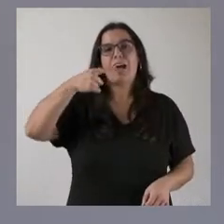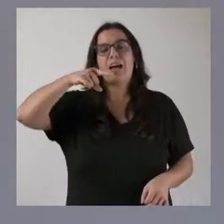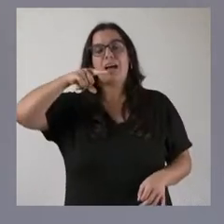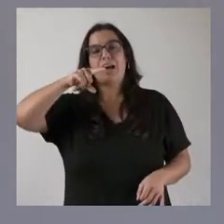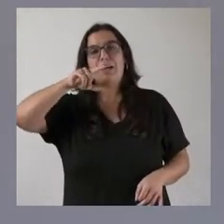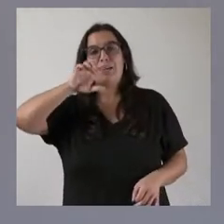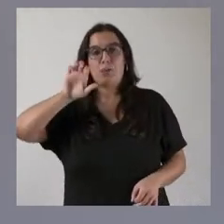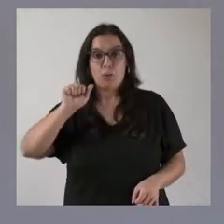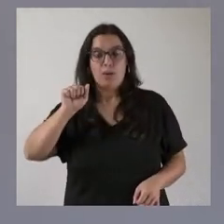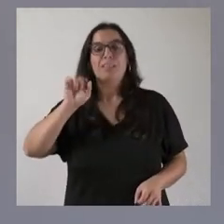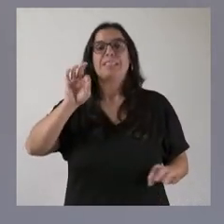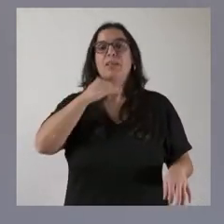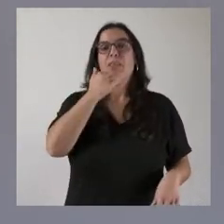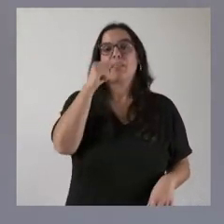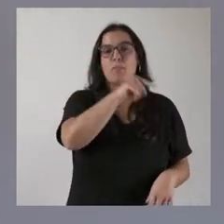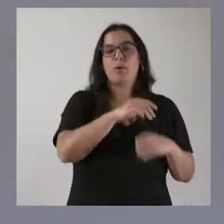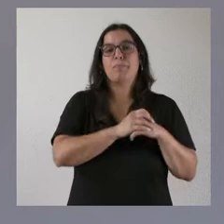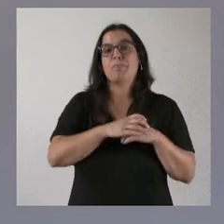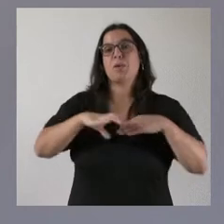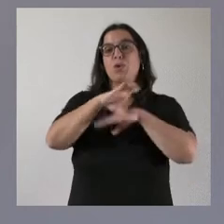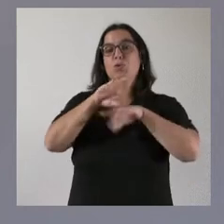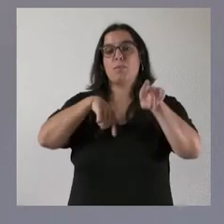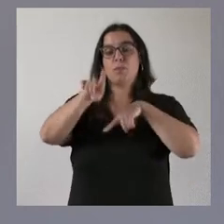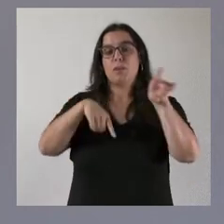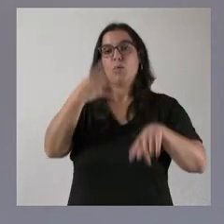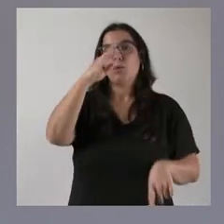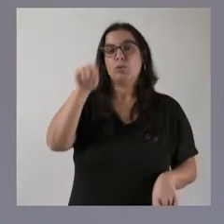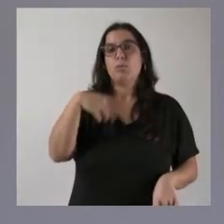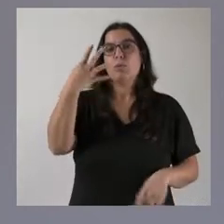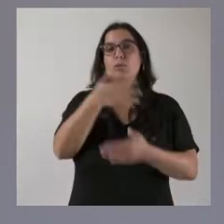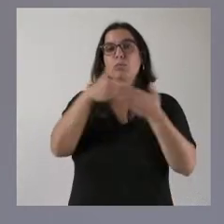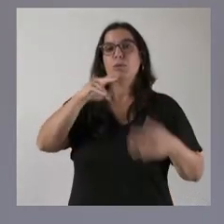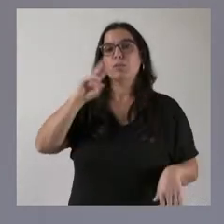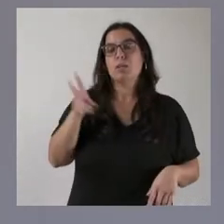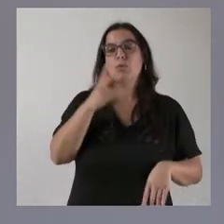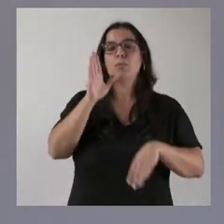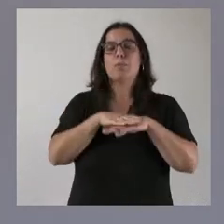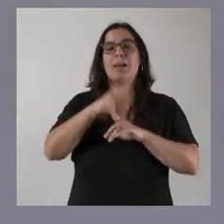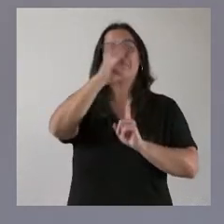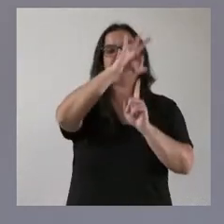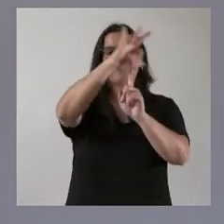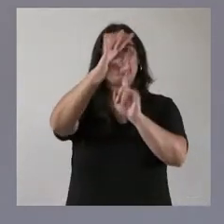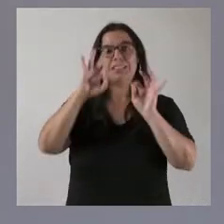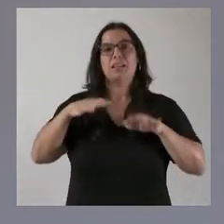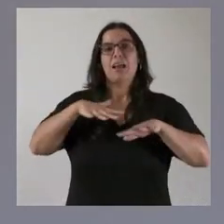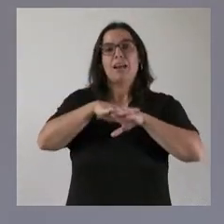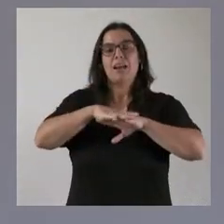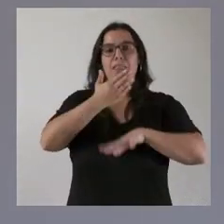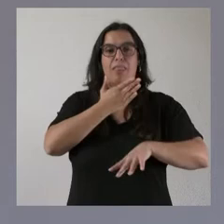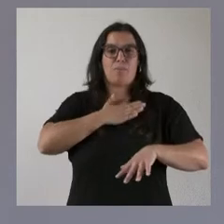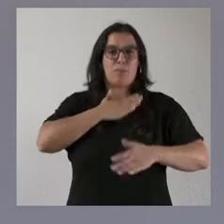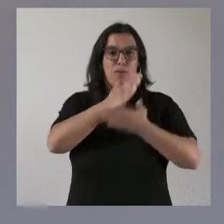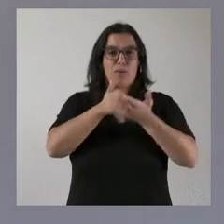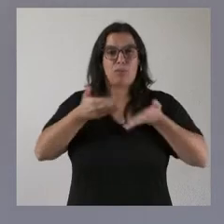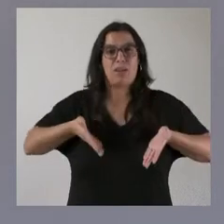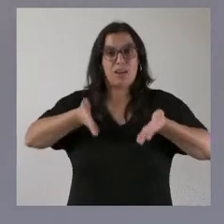la consejería de movilidad 4,4 millones de euros para la señalización horizontal de la red autonómica de carreteras